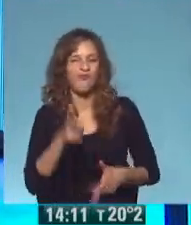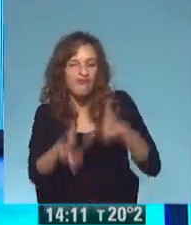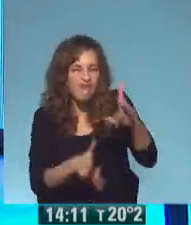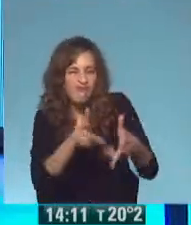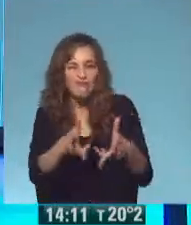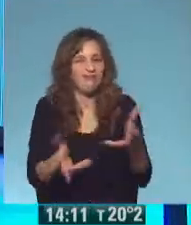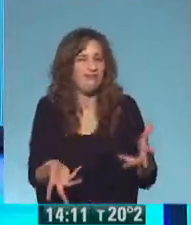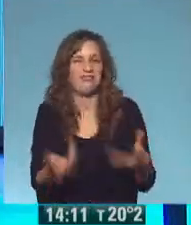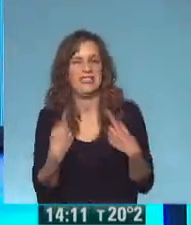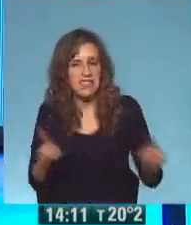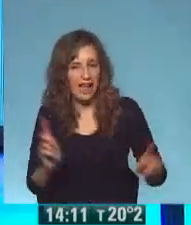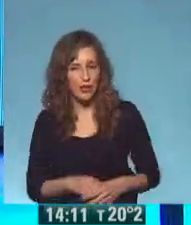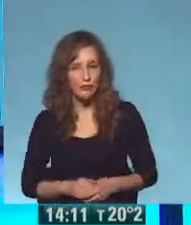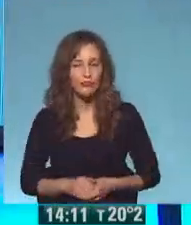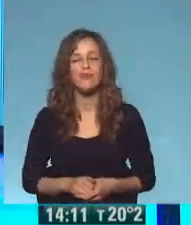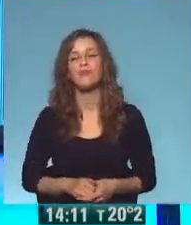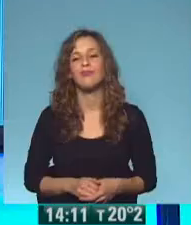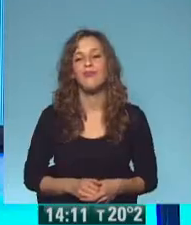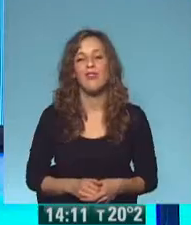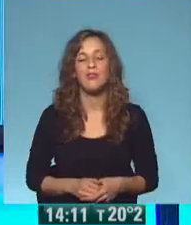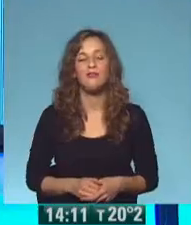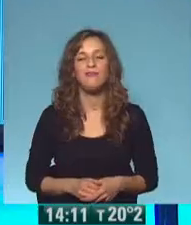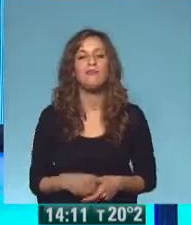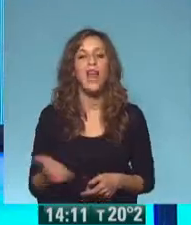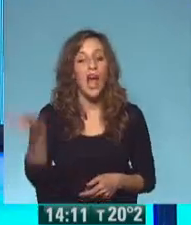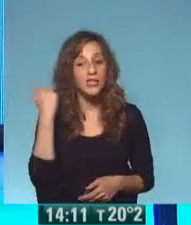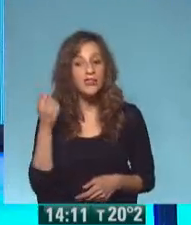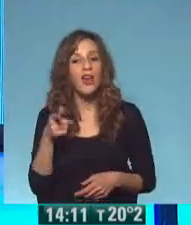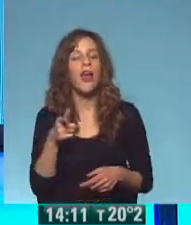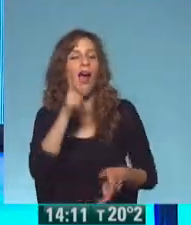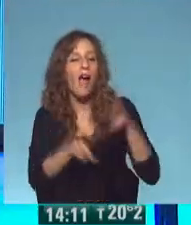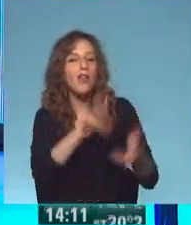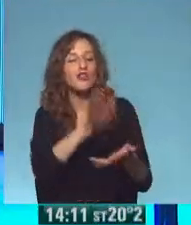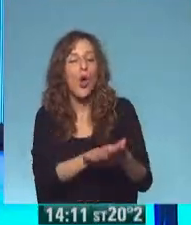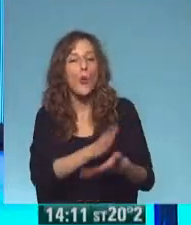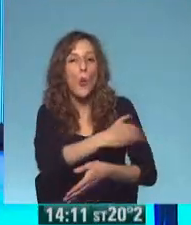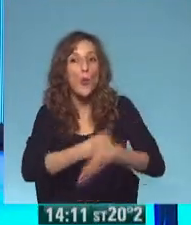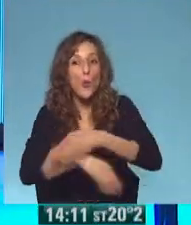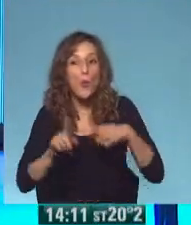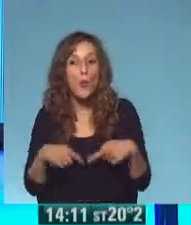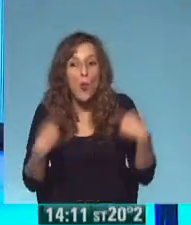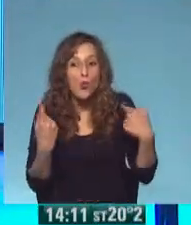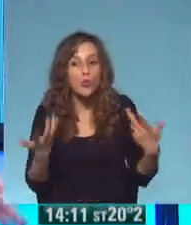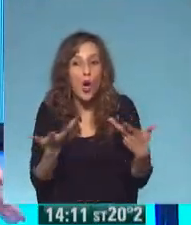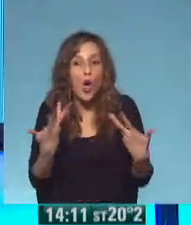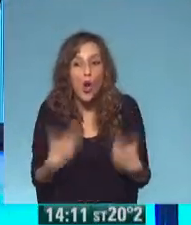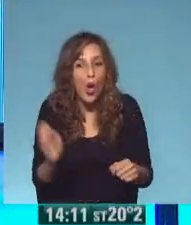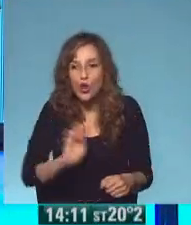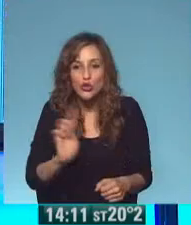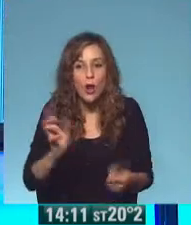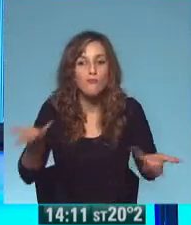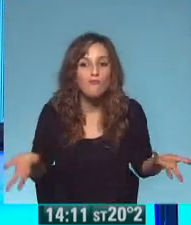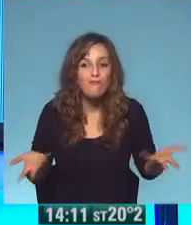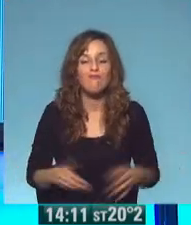o menos. Te quedaba mejor el rojo de ayer, pero bueno. ¡Ay, mi buzo rojo! Todavía no lo encontré. Todavía no me tomé el helado. Esta semana viene